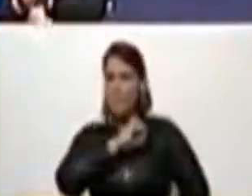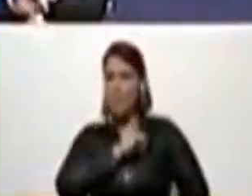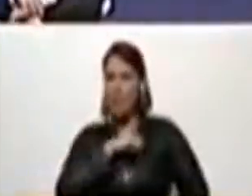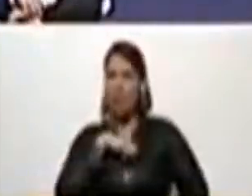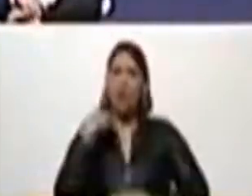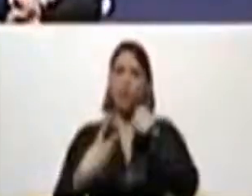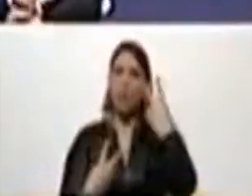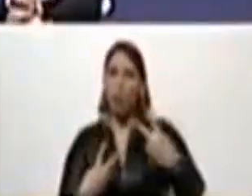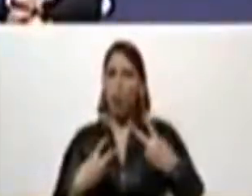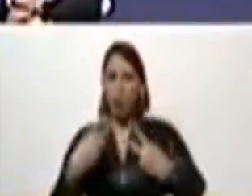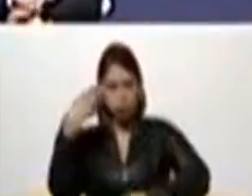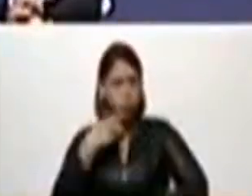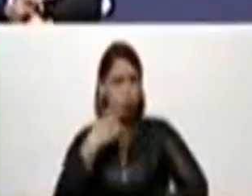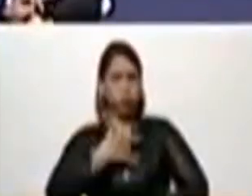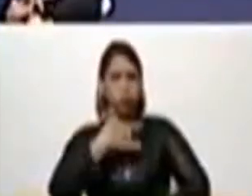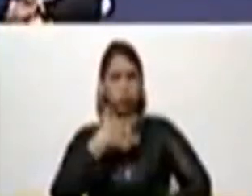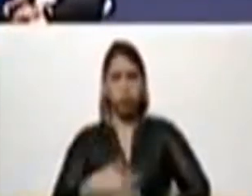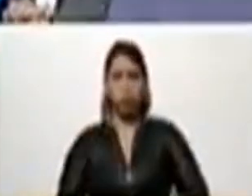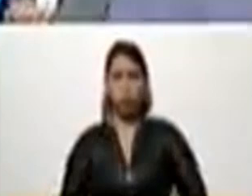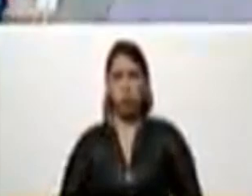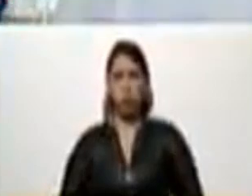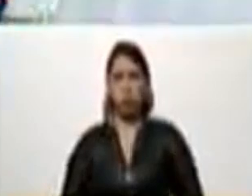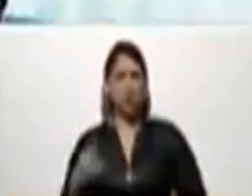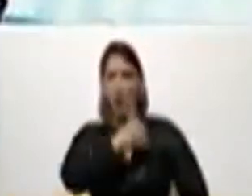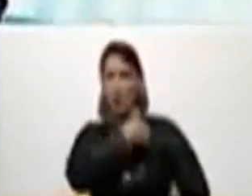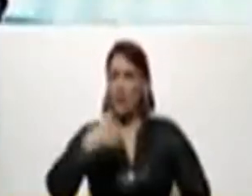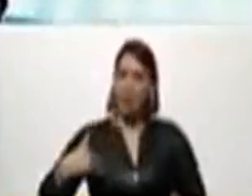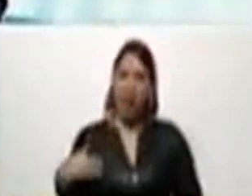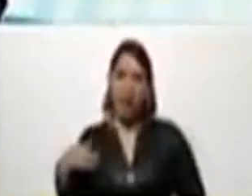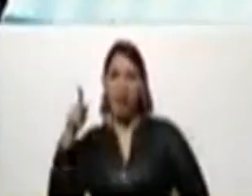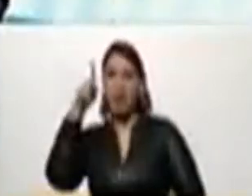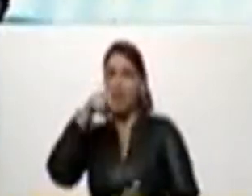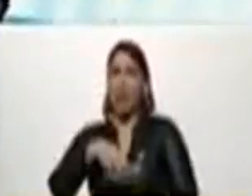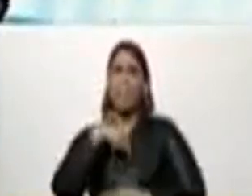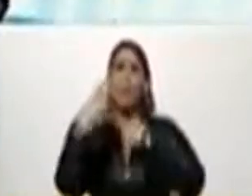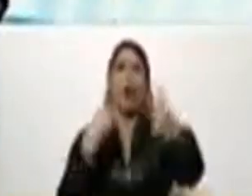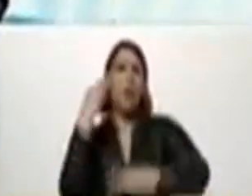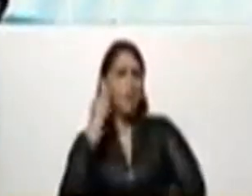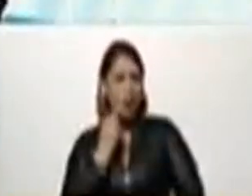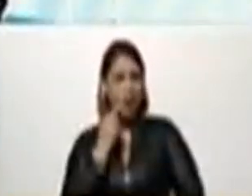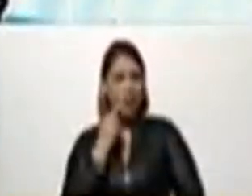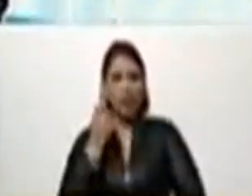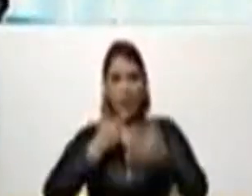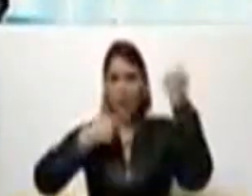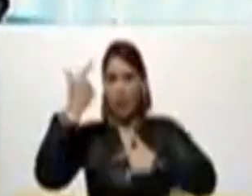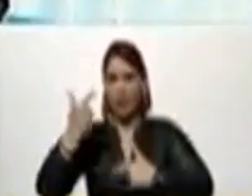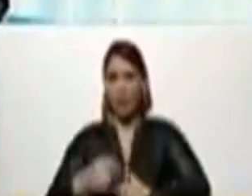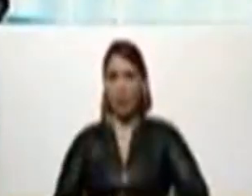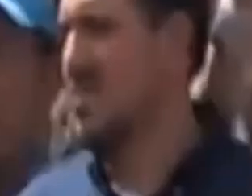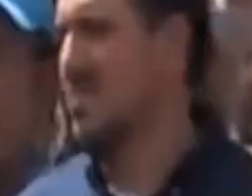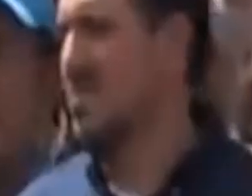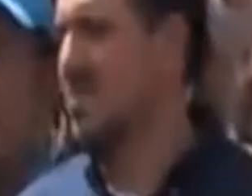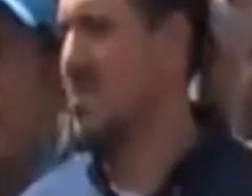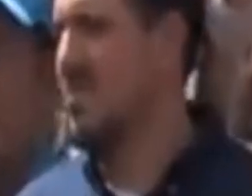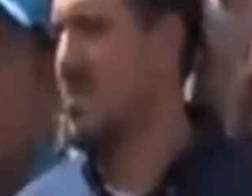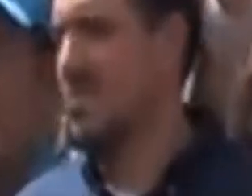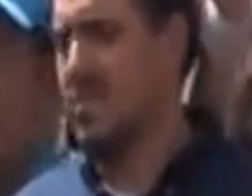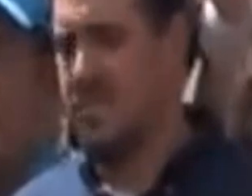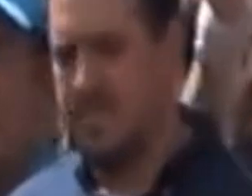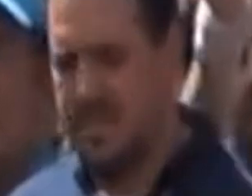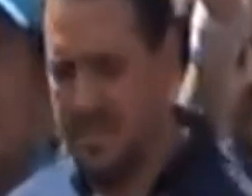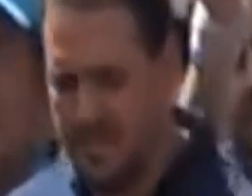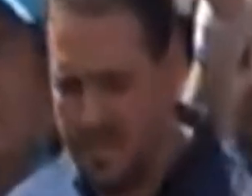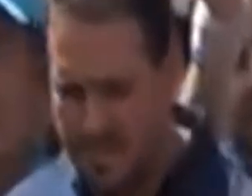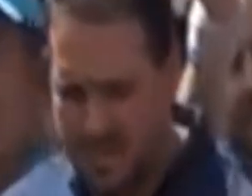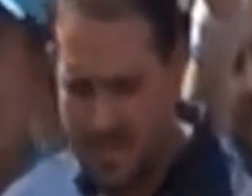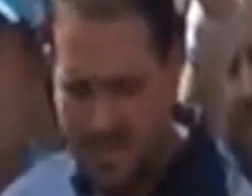elija en la AN a su nuevo presidente, que sucederá a Juan Guaidó. Tras 4 años al frente de un legislativo al que el chavismo